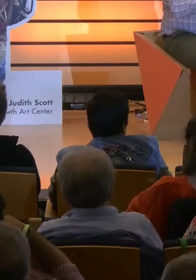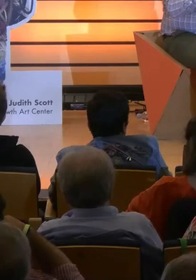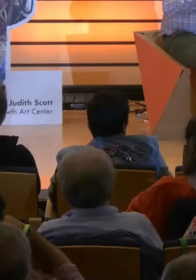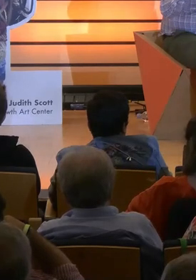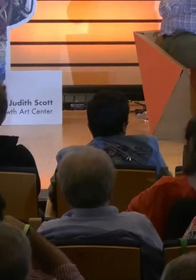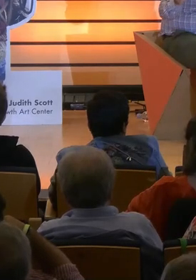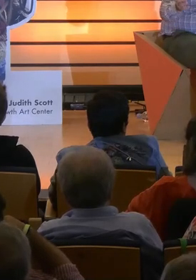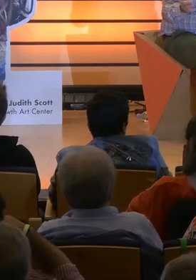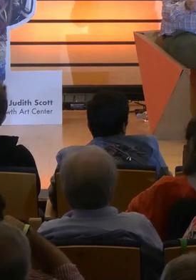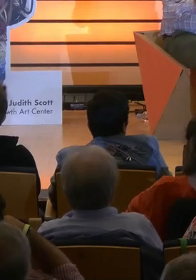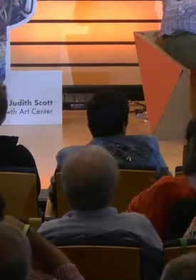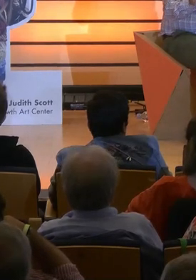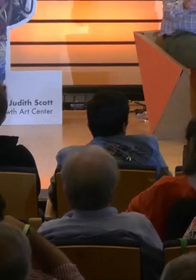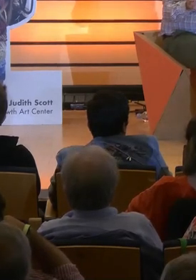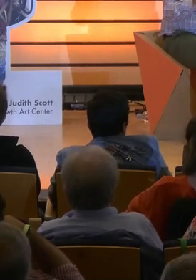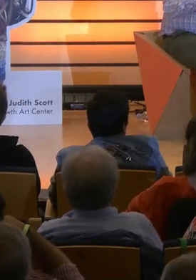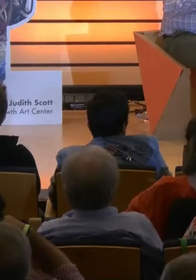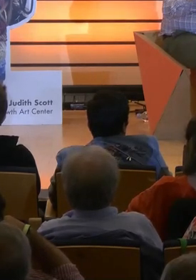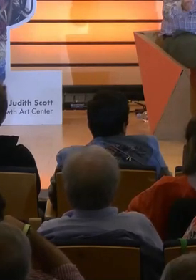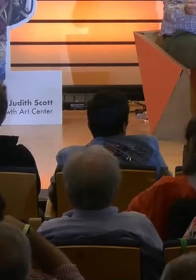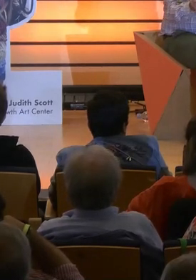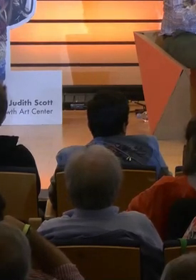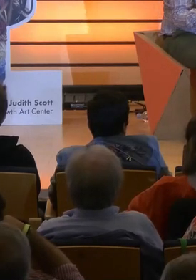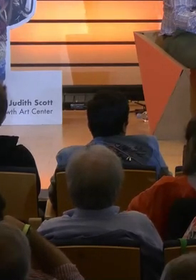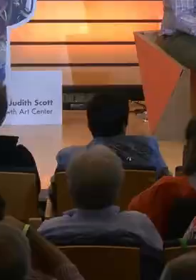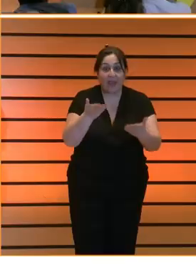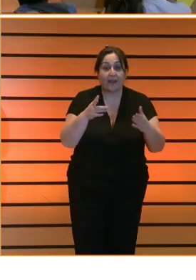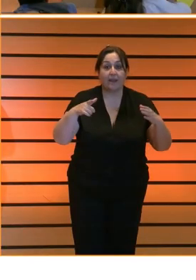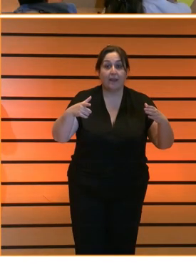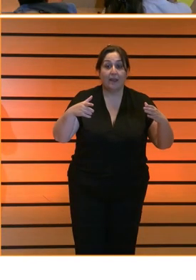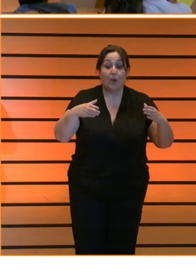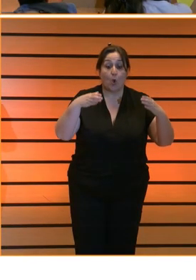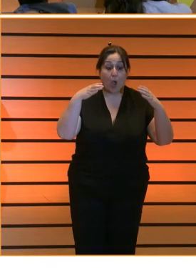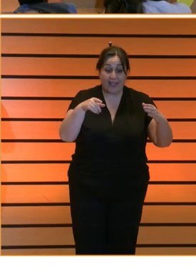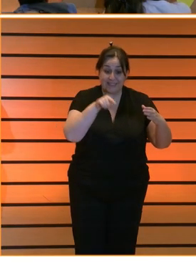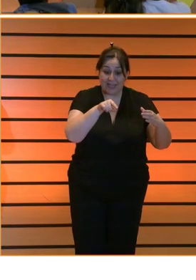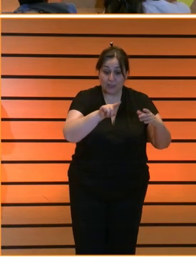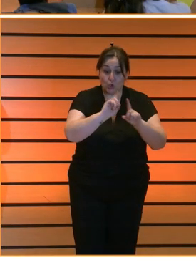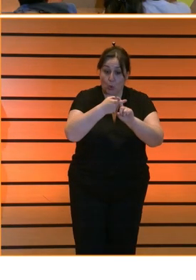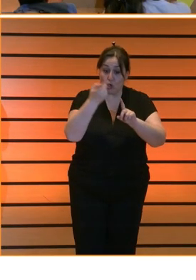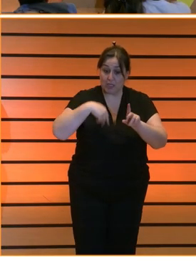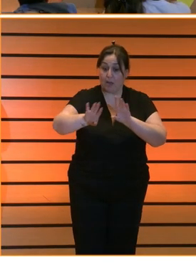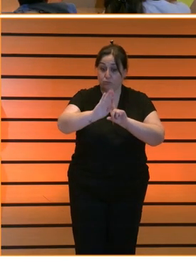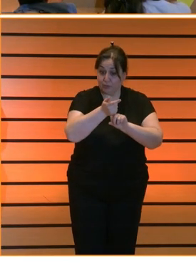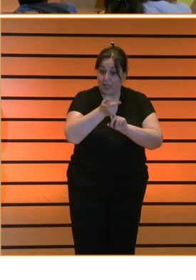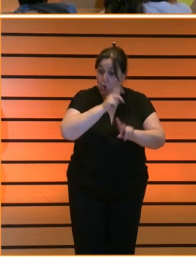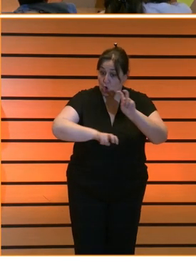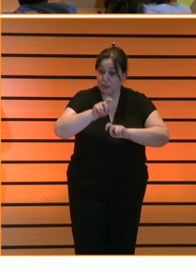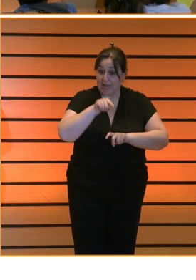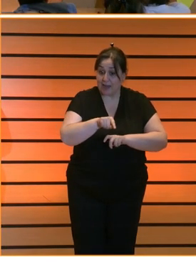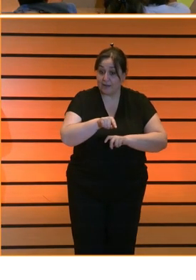el mayor ámbito del apoyo que pueda prestar a personas y luego sobre esa hacer